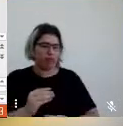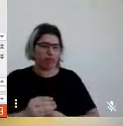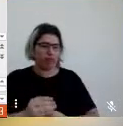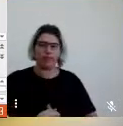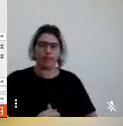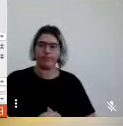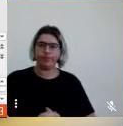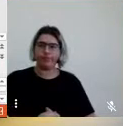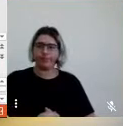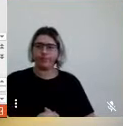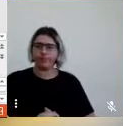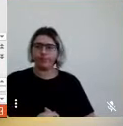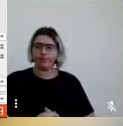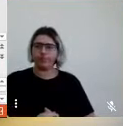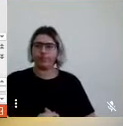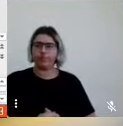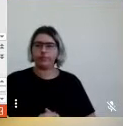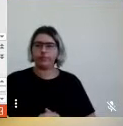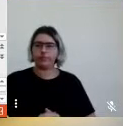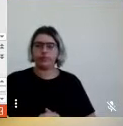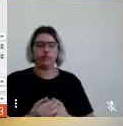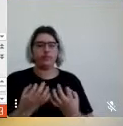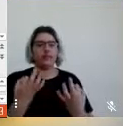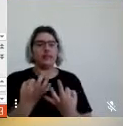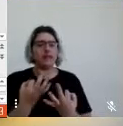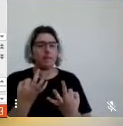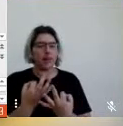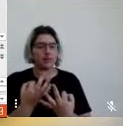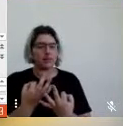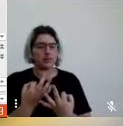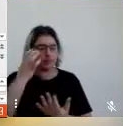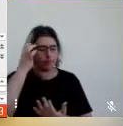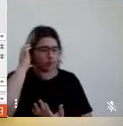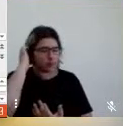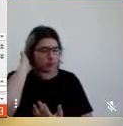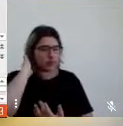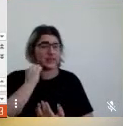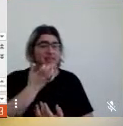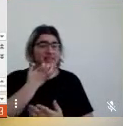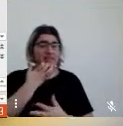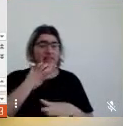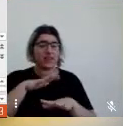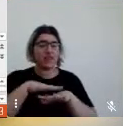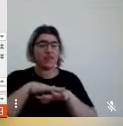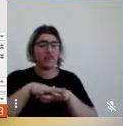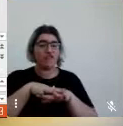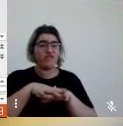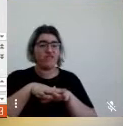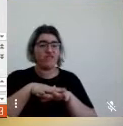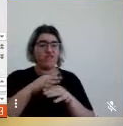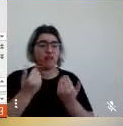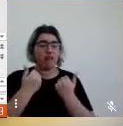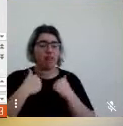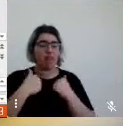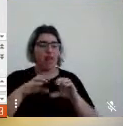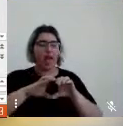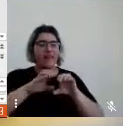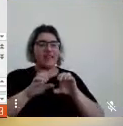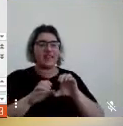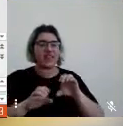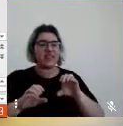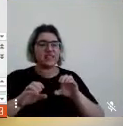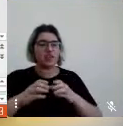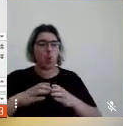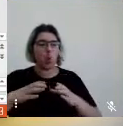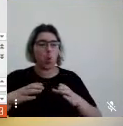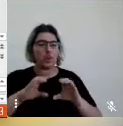¿Qué es lo que ocurre también en el intestino grueso? Cuando esta fibra llega a nuestro intestino grueso, las